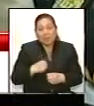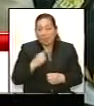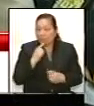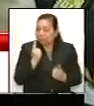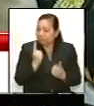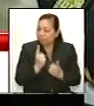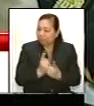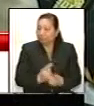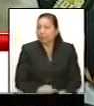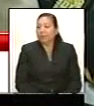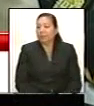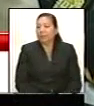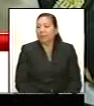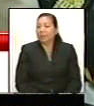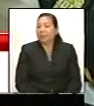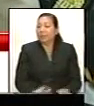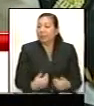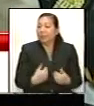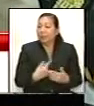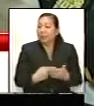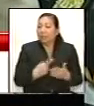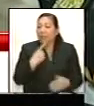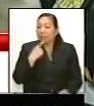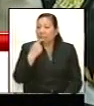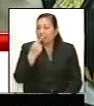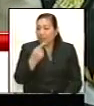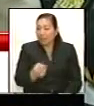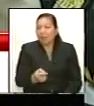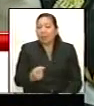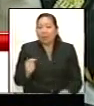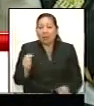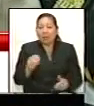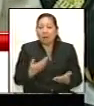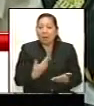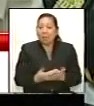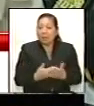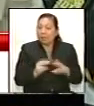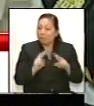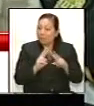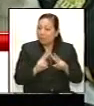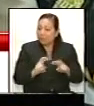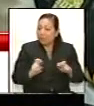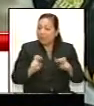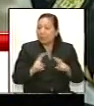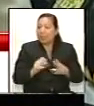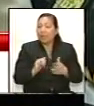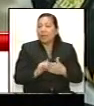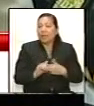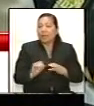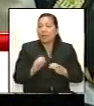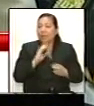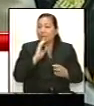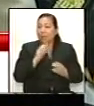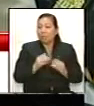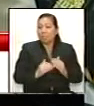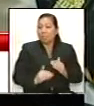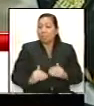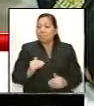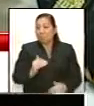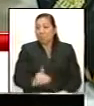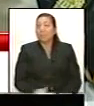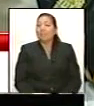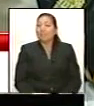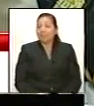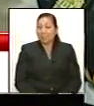reto con lo que corresponde a lo que es la denuncia, la elaboración de la prueba y la investigación, que es lo que estábamos hablando con la mayor, ¿no?